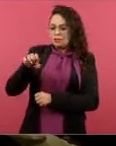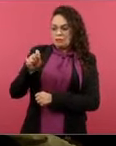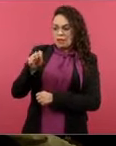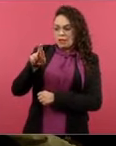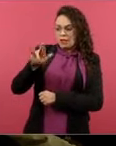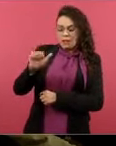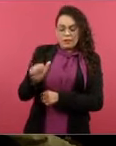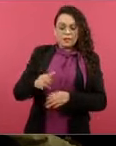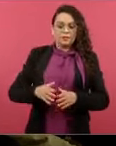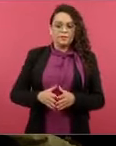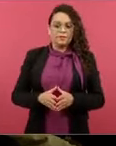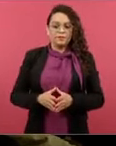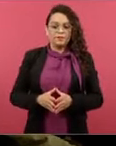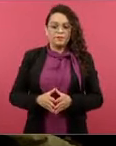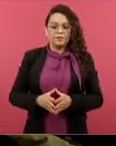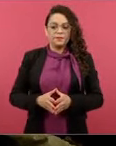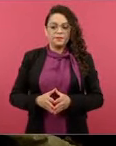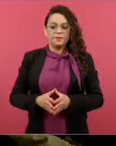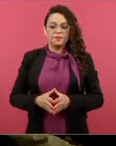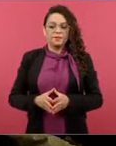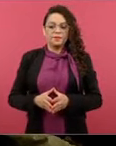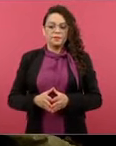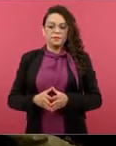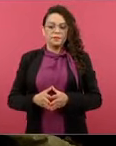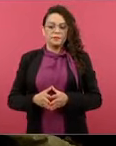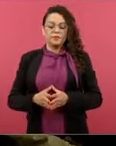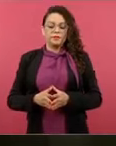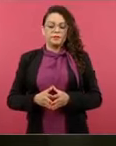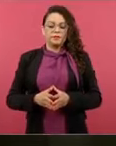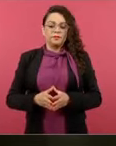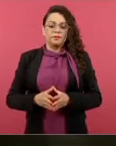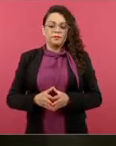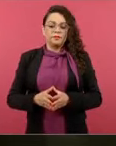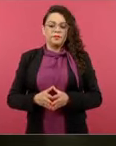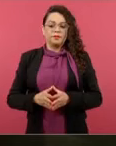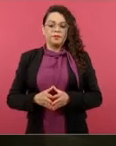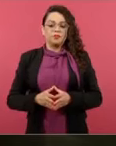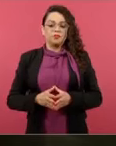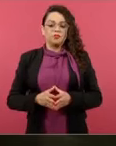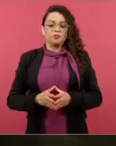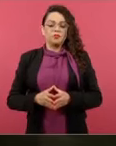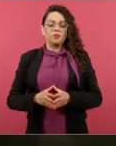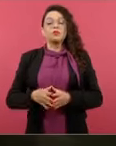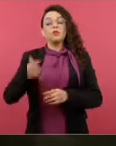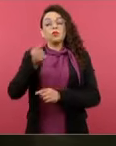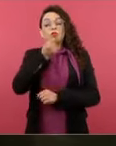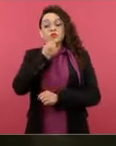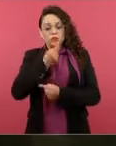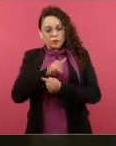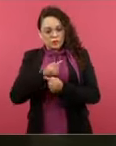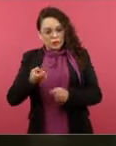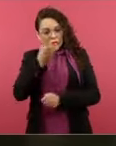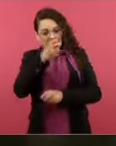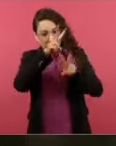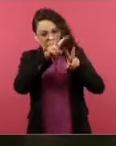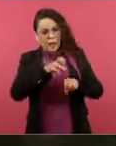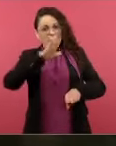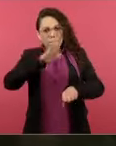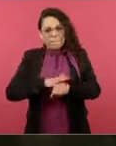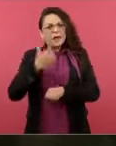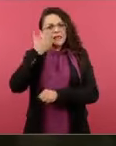Ahora, en caso de que nuestros niños y niñas tengan más interés sobre este tema, tenemos el